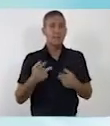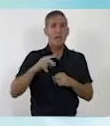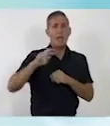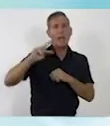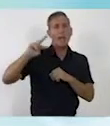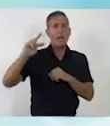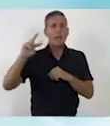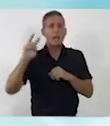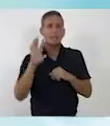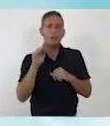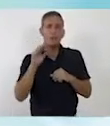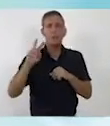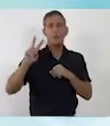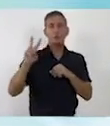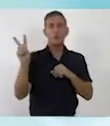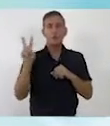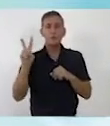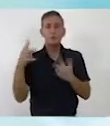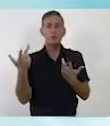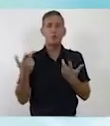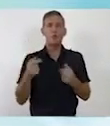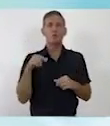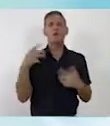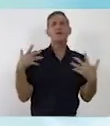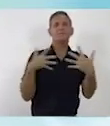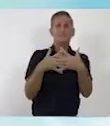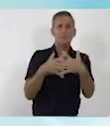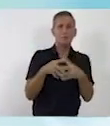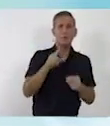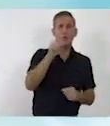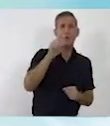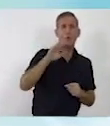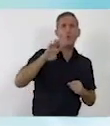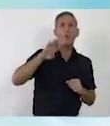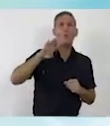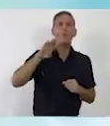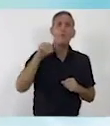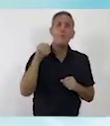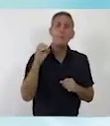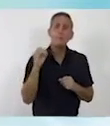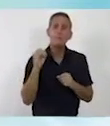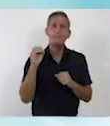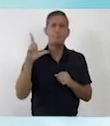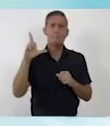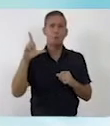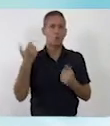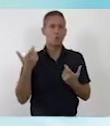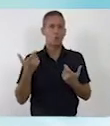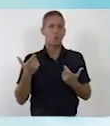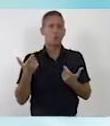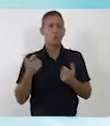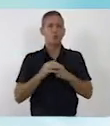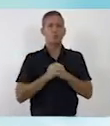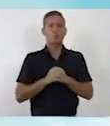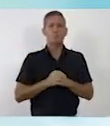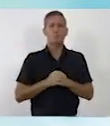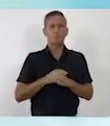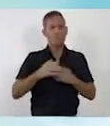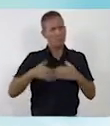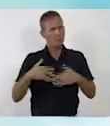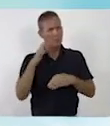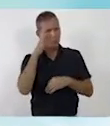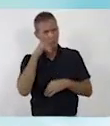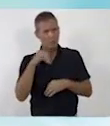doble, que corresponde a un mol de sustancia, 49,6. Pienso que hasta aquí no tenemos problema,